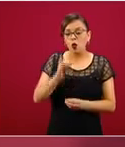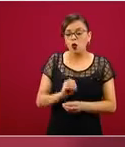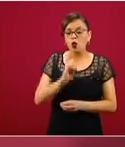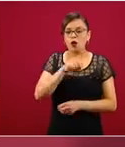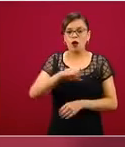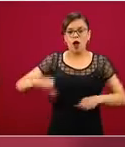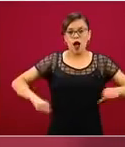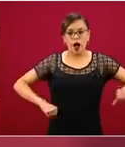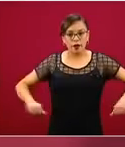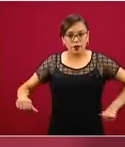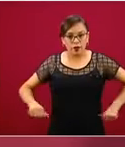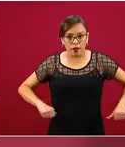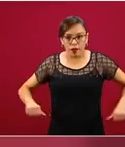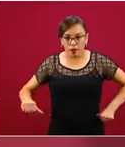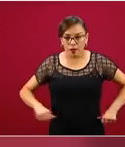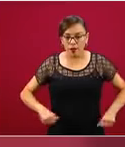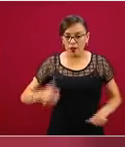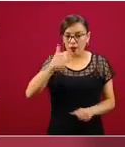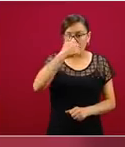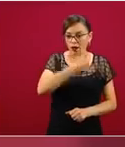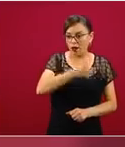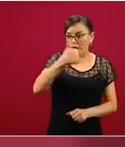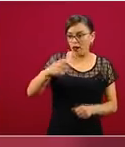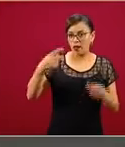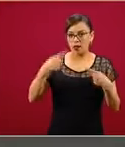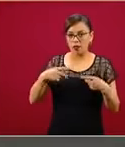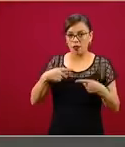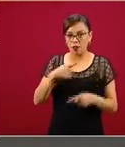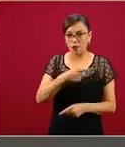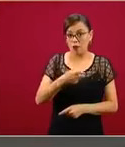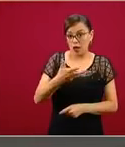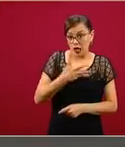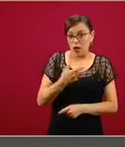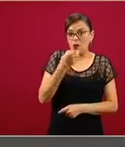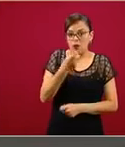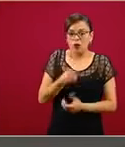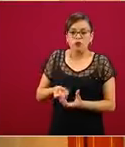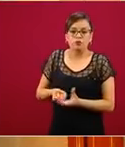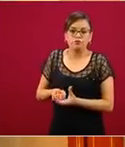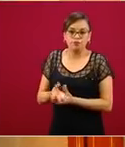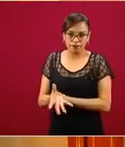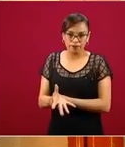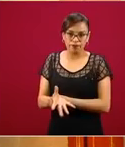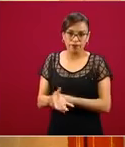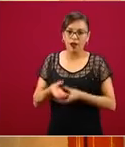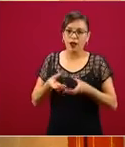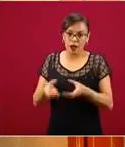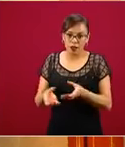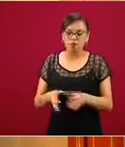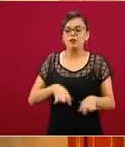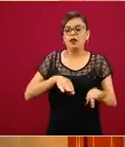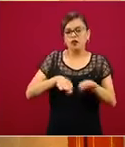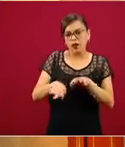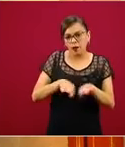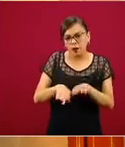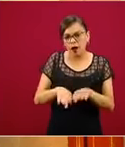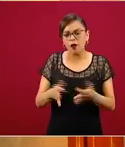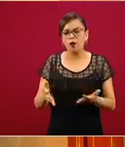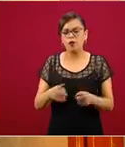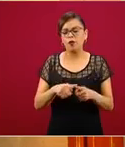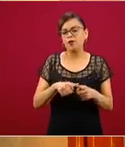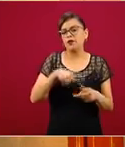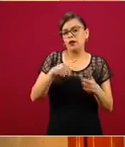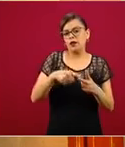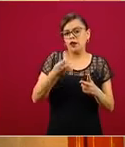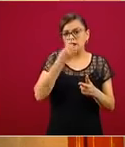actividades que hacen que la persona salga de casa, que ya lo he dicho, trabajo, escuela